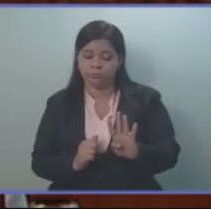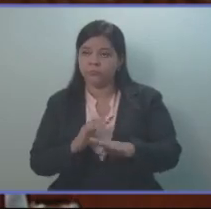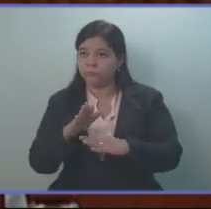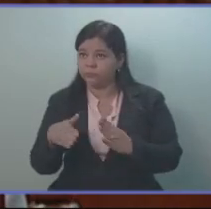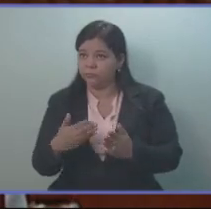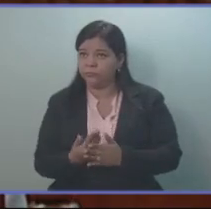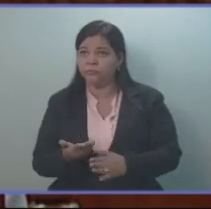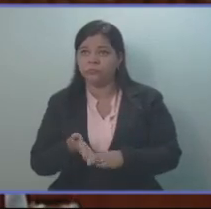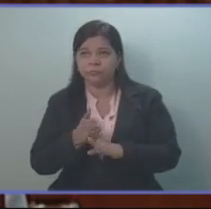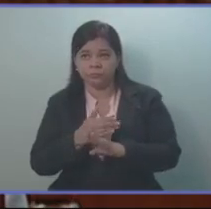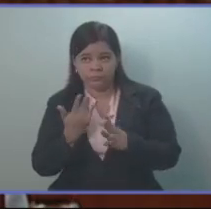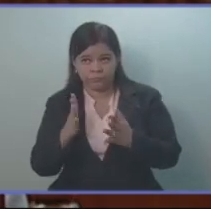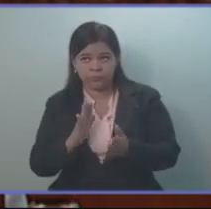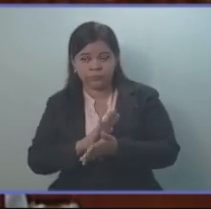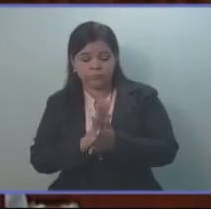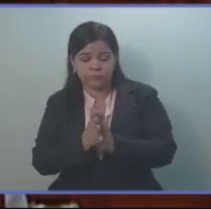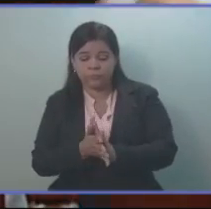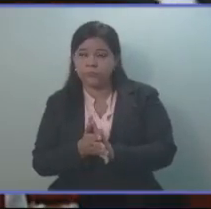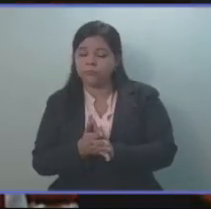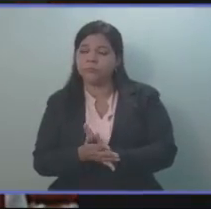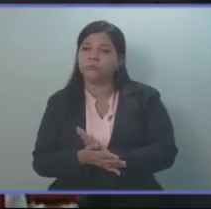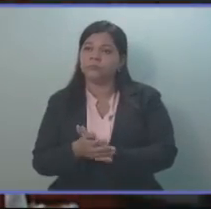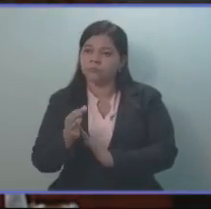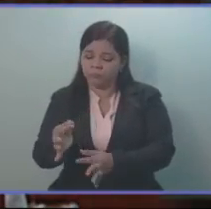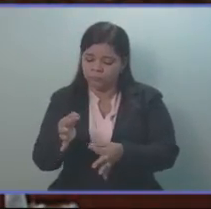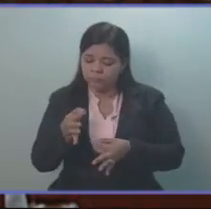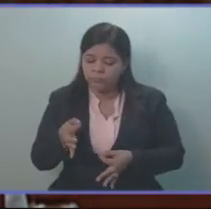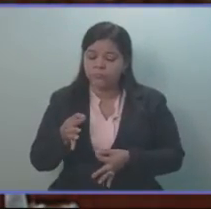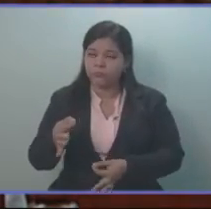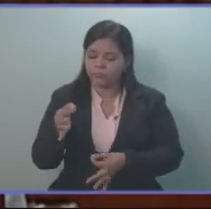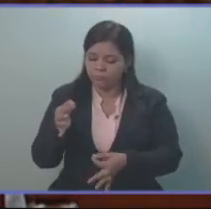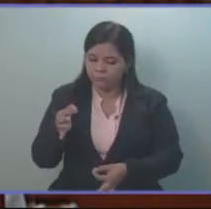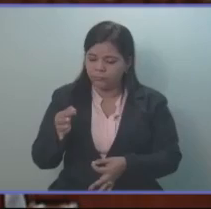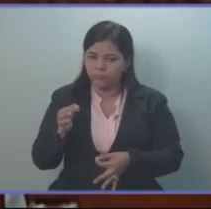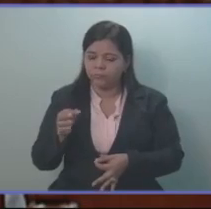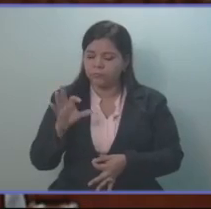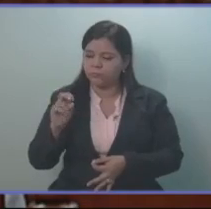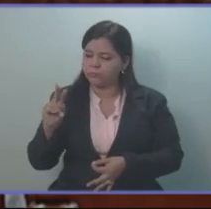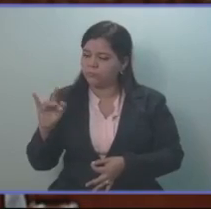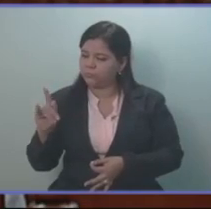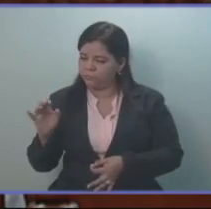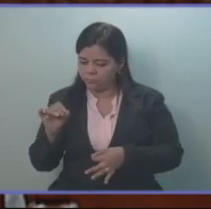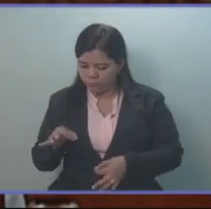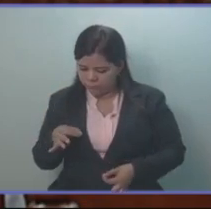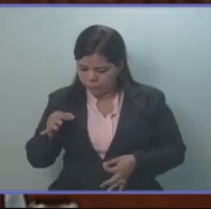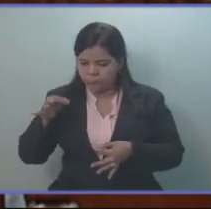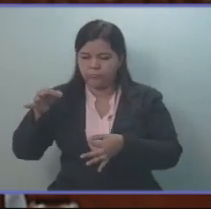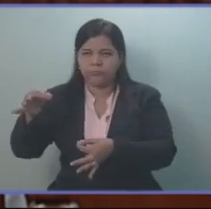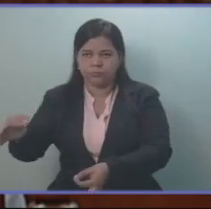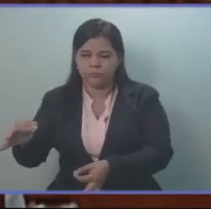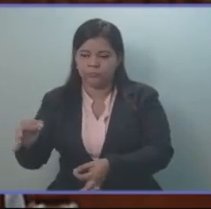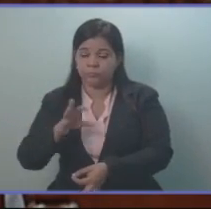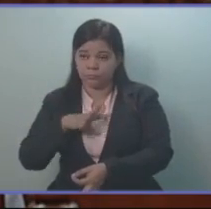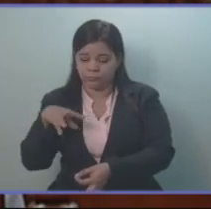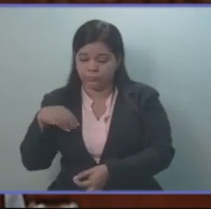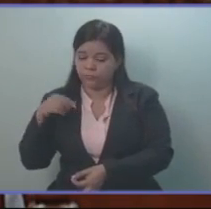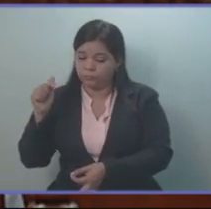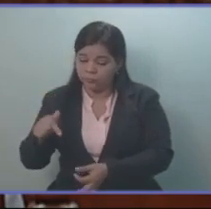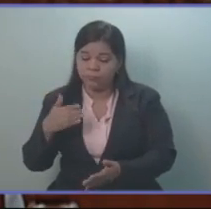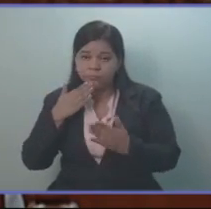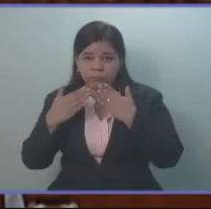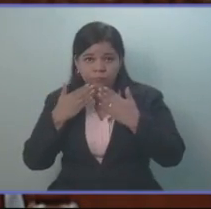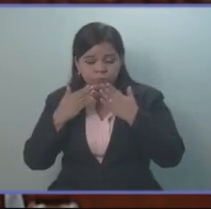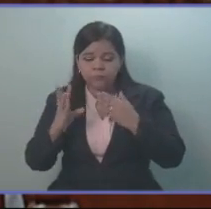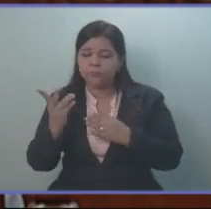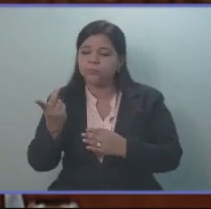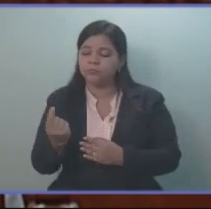hará constar en un certificado que otorgará Fonavipo a la CBAM, donde se expresa la cantidad